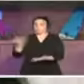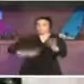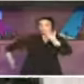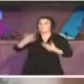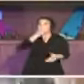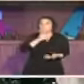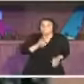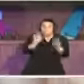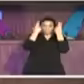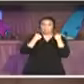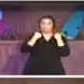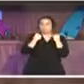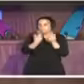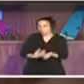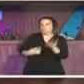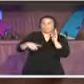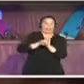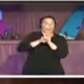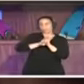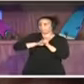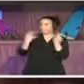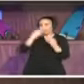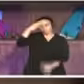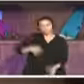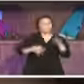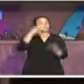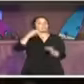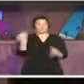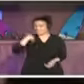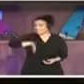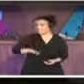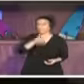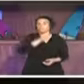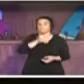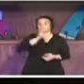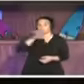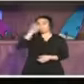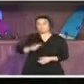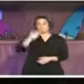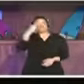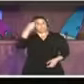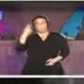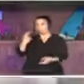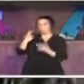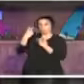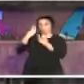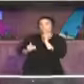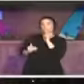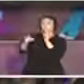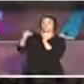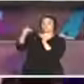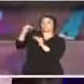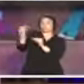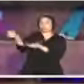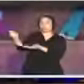y lamentos por la ley, por las agallas. Esclavos muy cansados de aguantar tanto arrogante, que suban los impuestos y ellos se